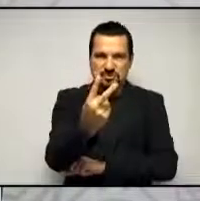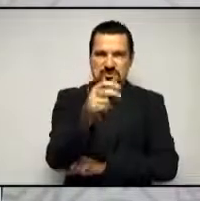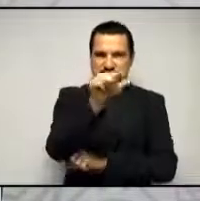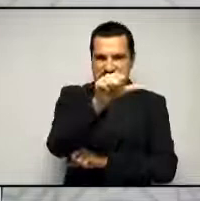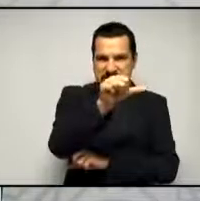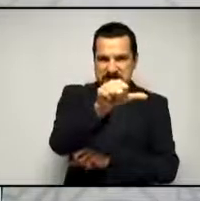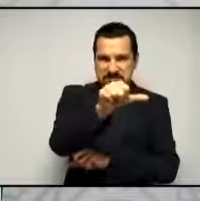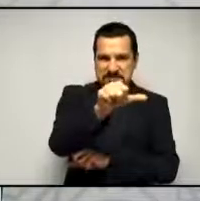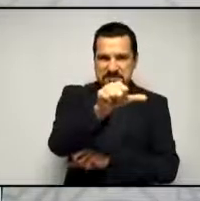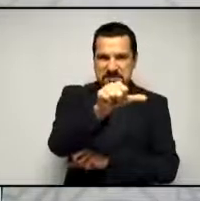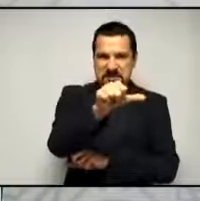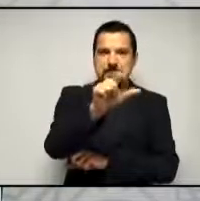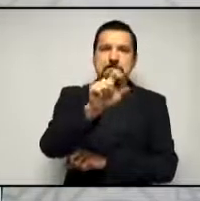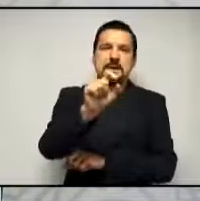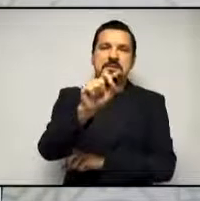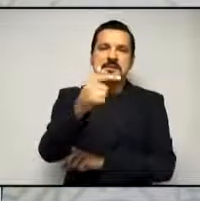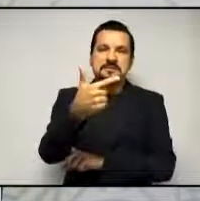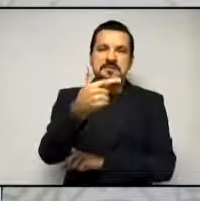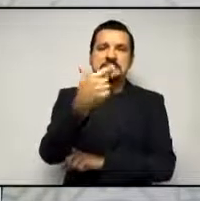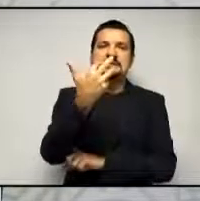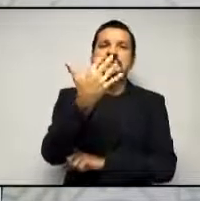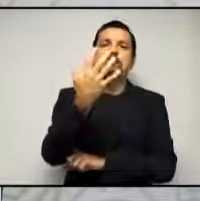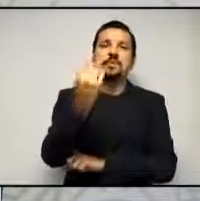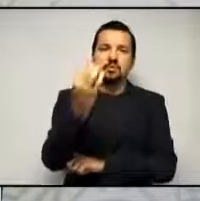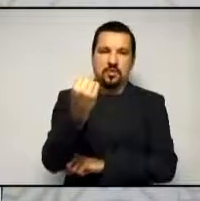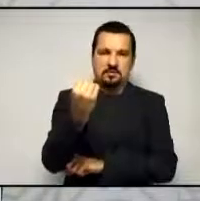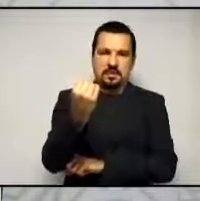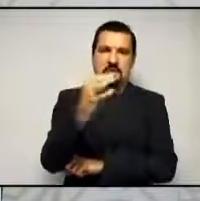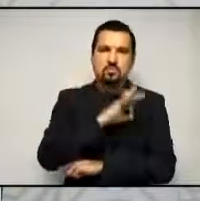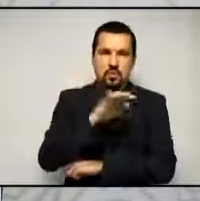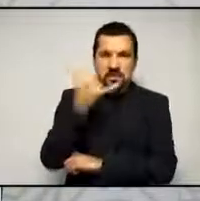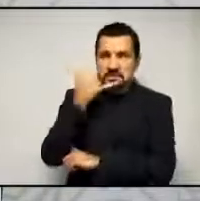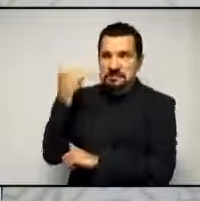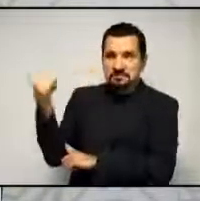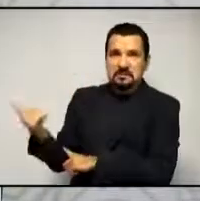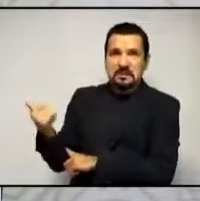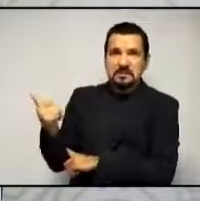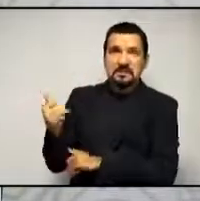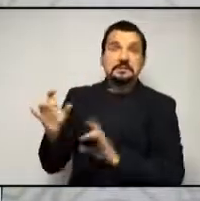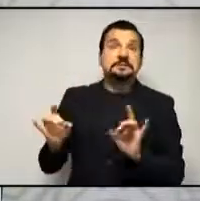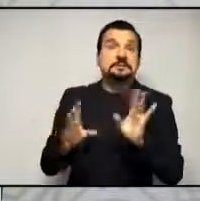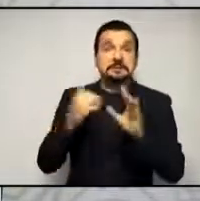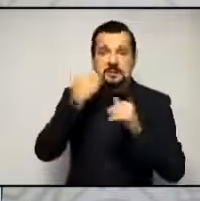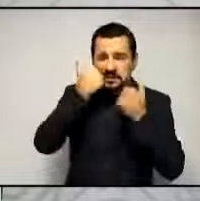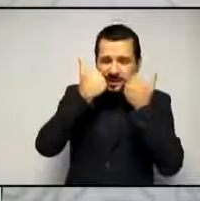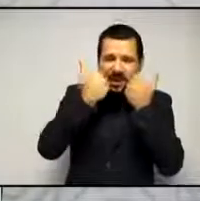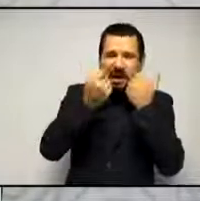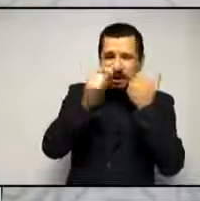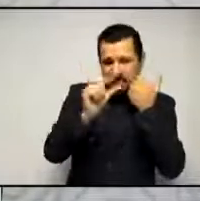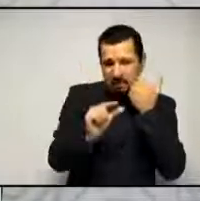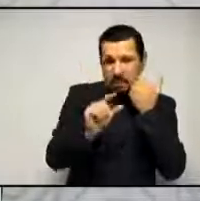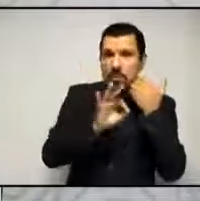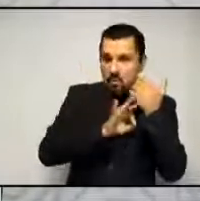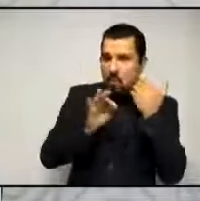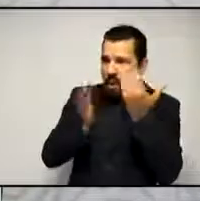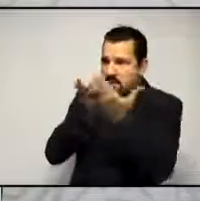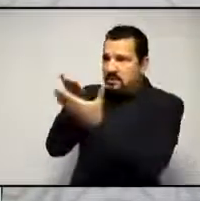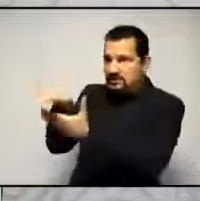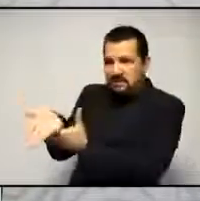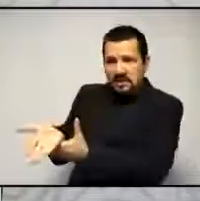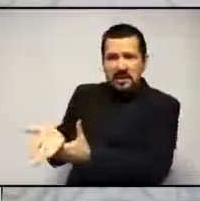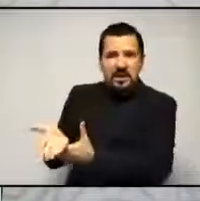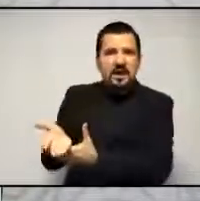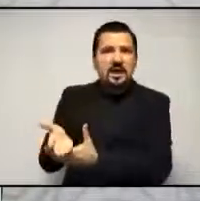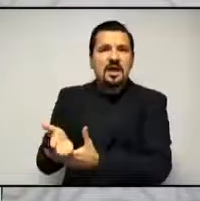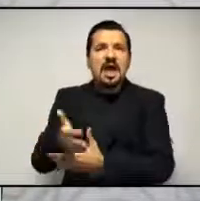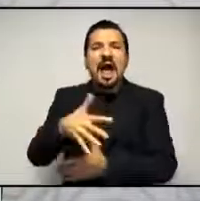16 27 59 de presentar síntomas leves puedes ir a una